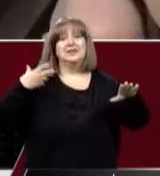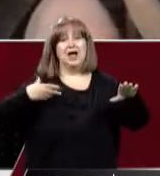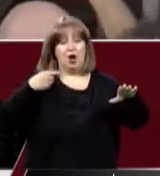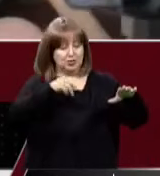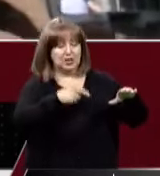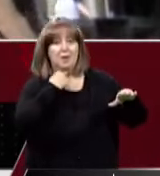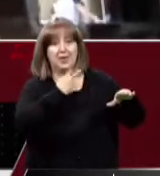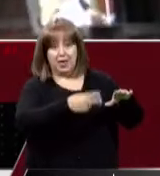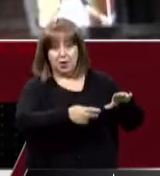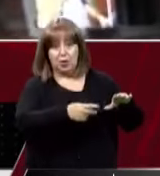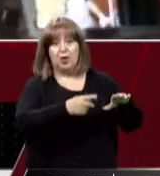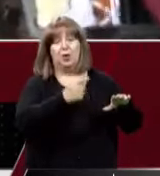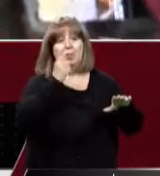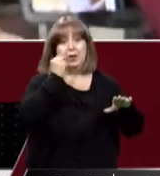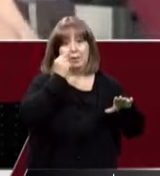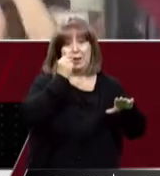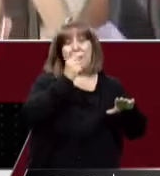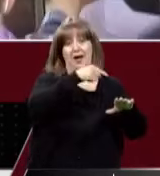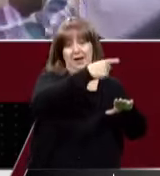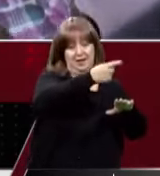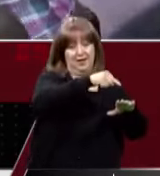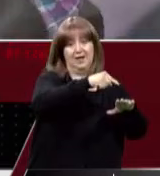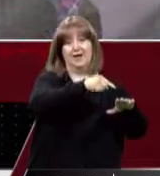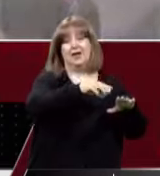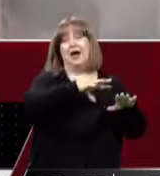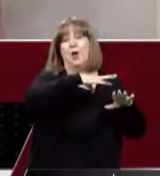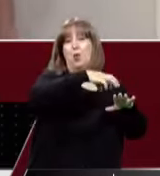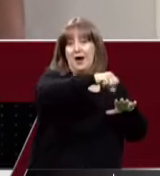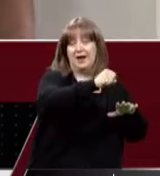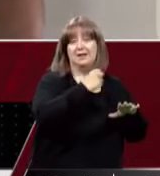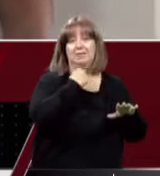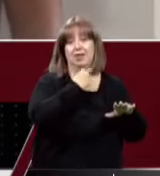porque Rolando, cuando venía a buscar a Elías,